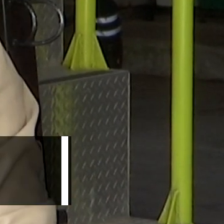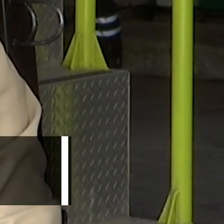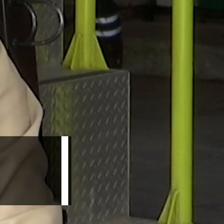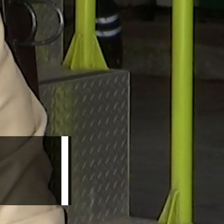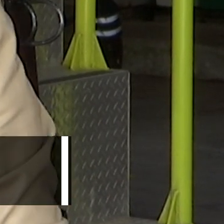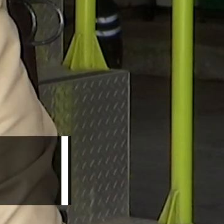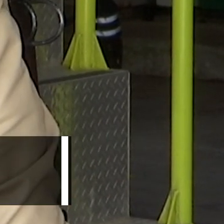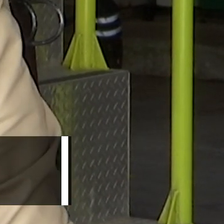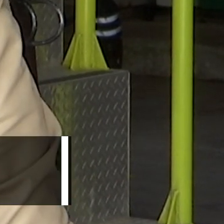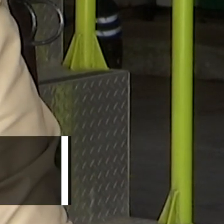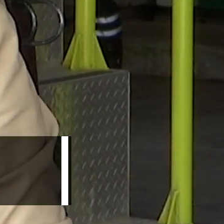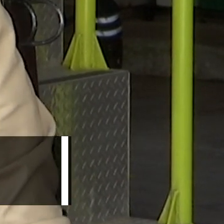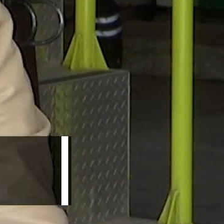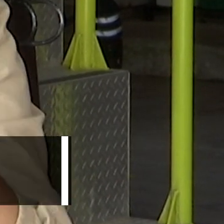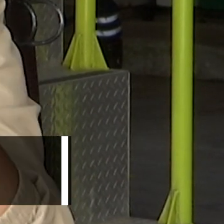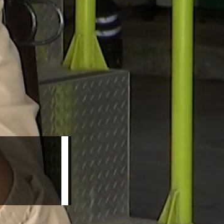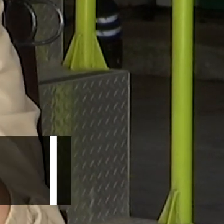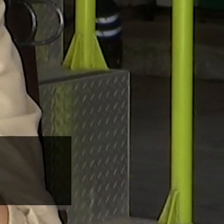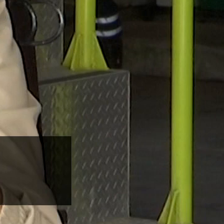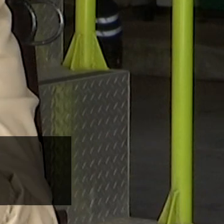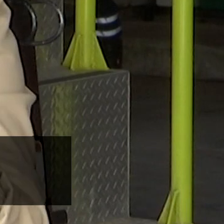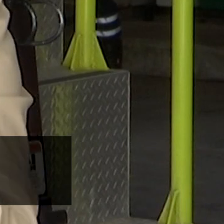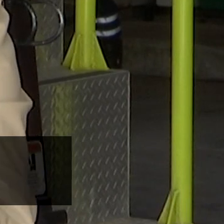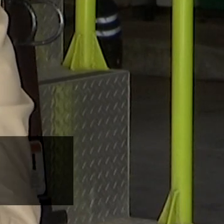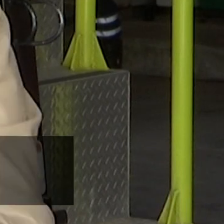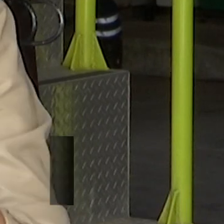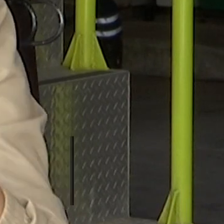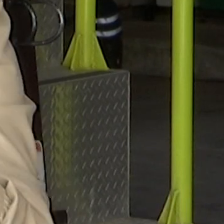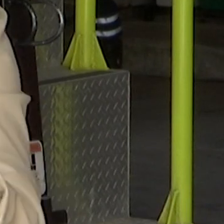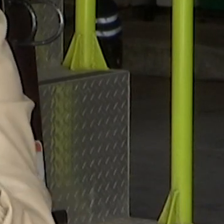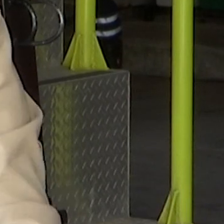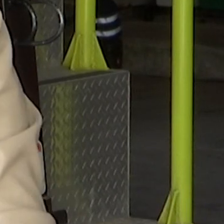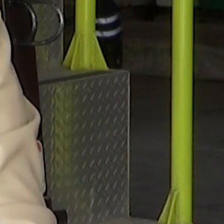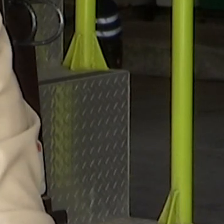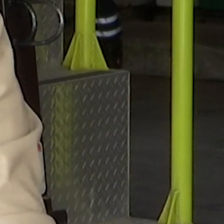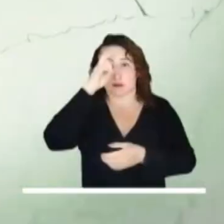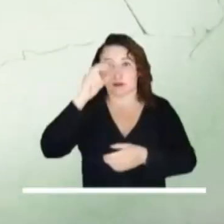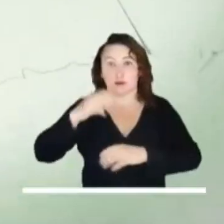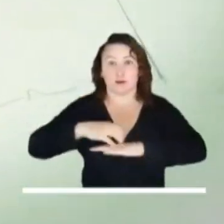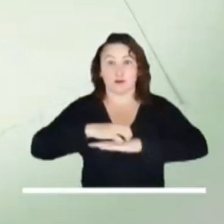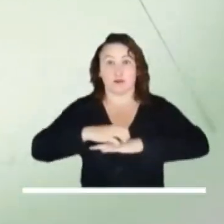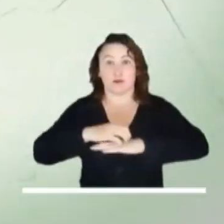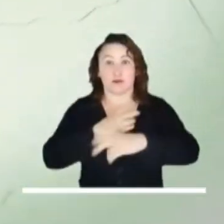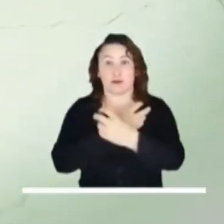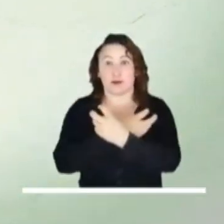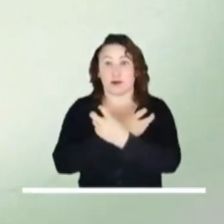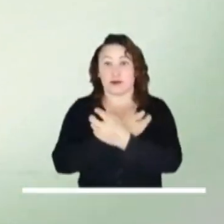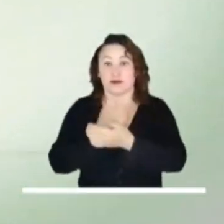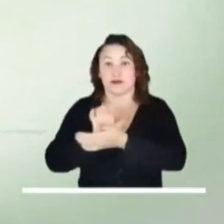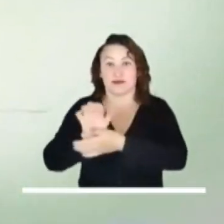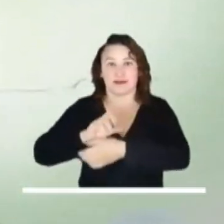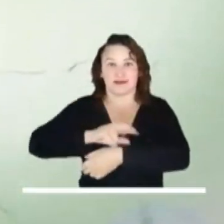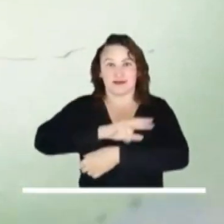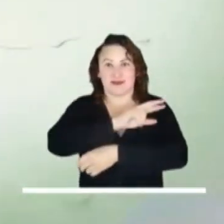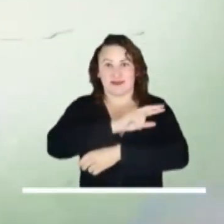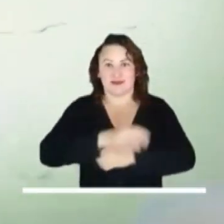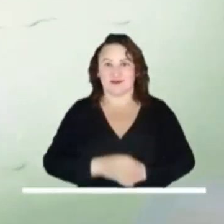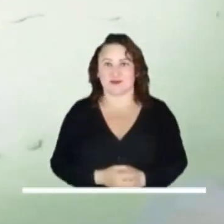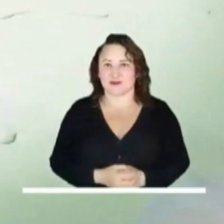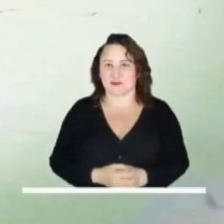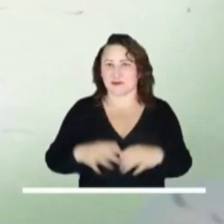según las proyecciones que se tienen durante el mes de enero y febrero, continuarán las lluvias. Según el IDEAM, las zonas con